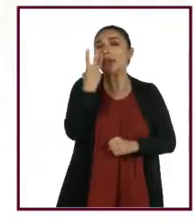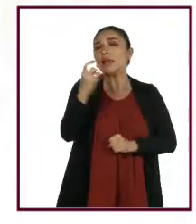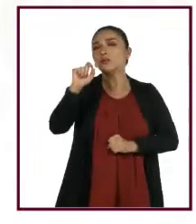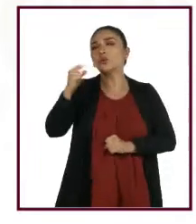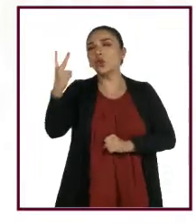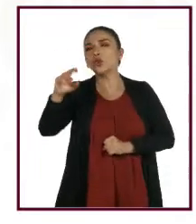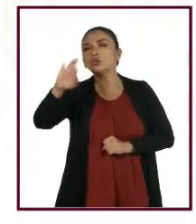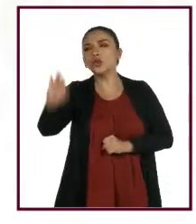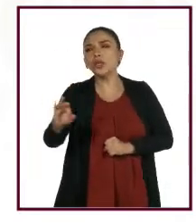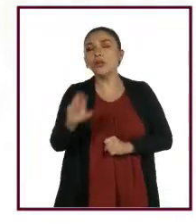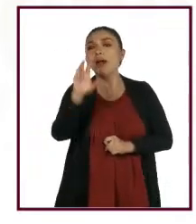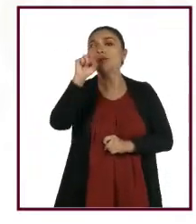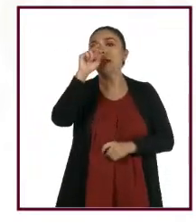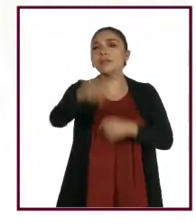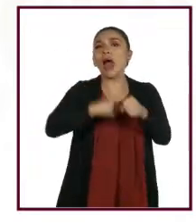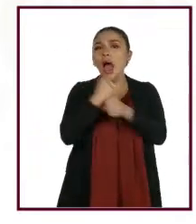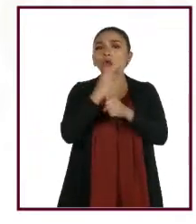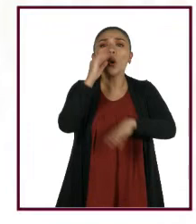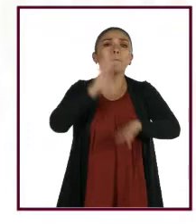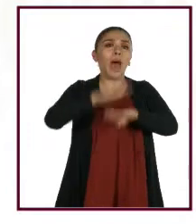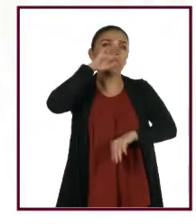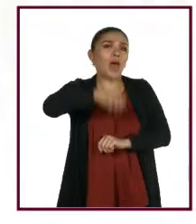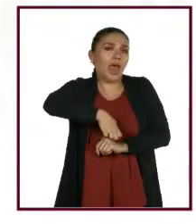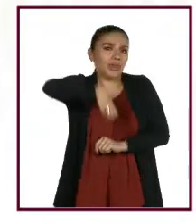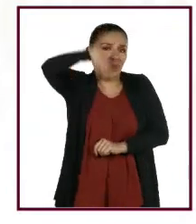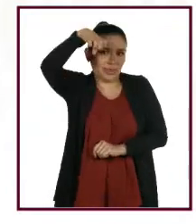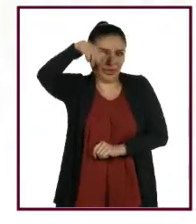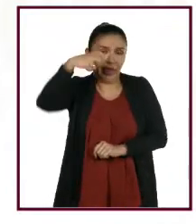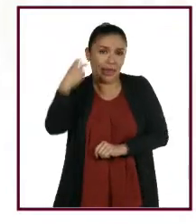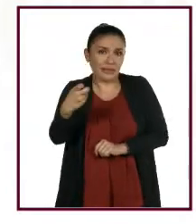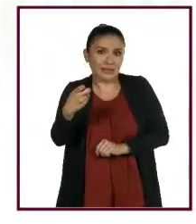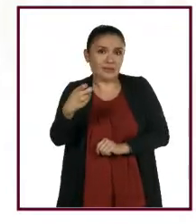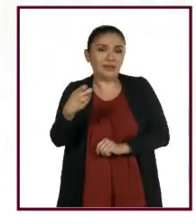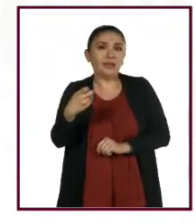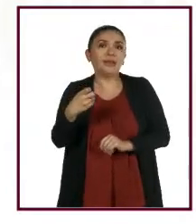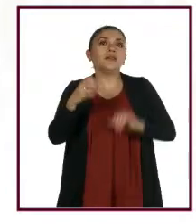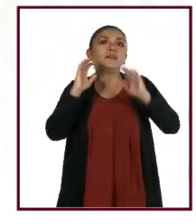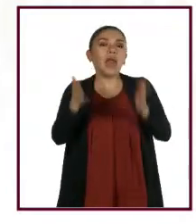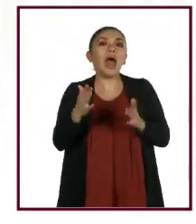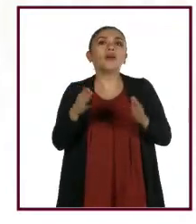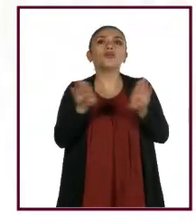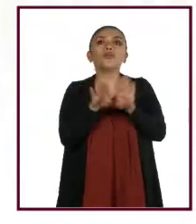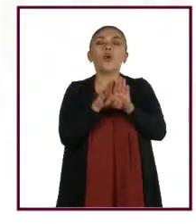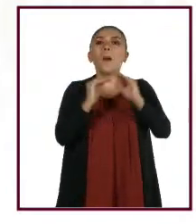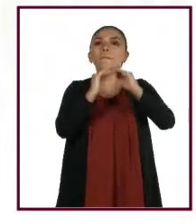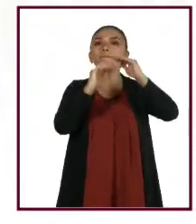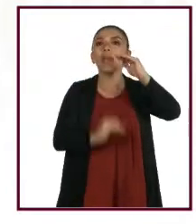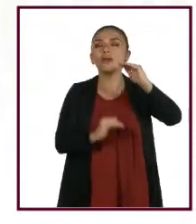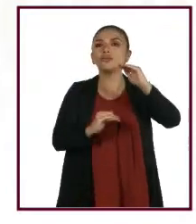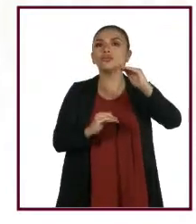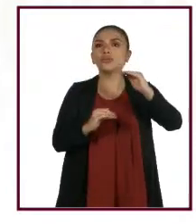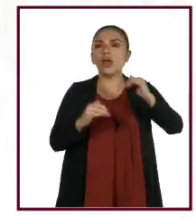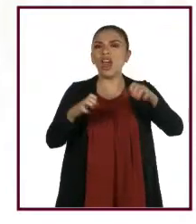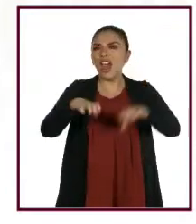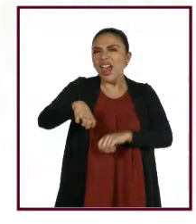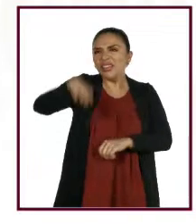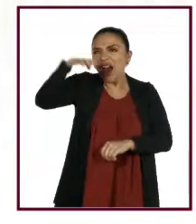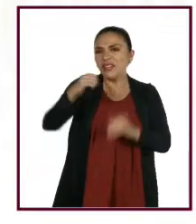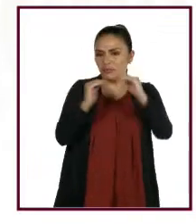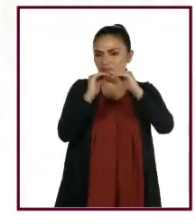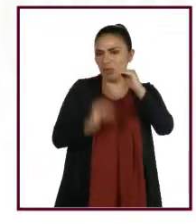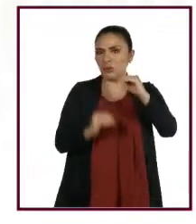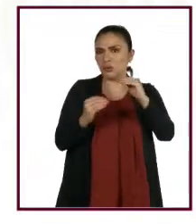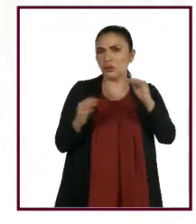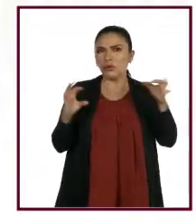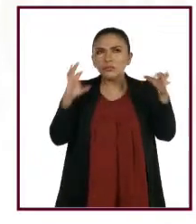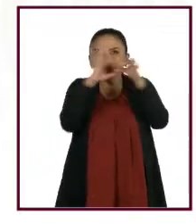3.2%, 30 años o más. Es decir, que aquí dimos un salto. Ya disminuyó drásticamente